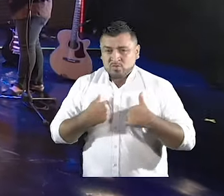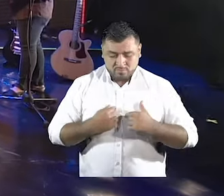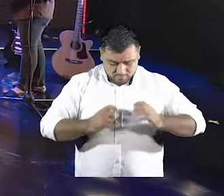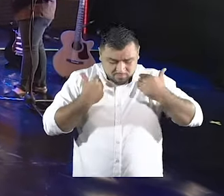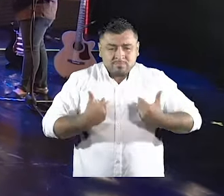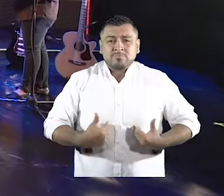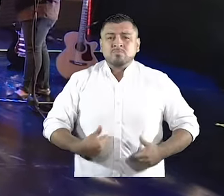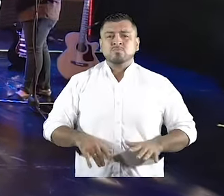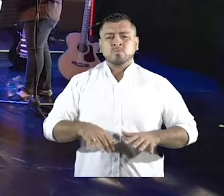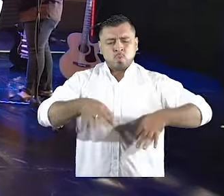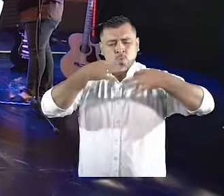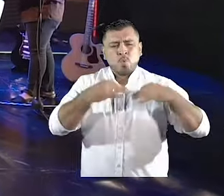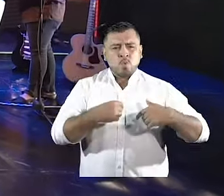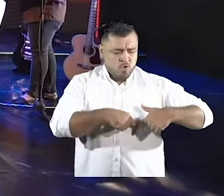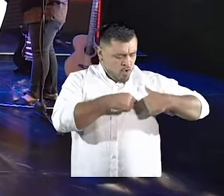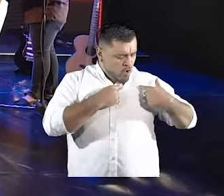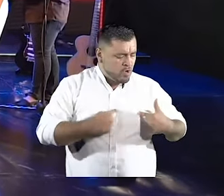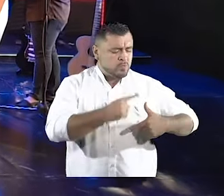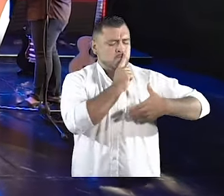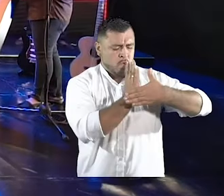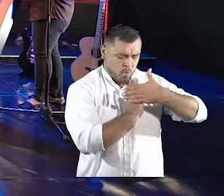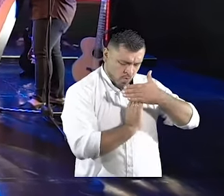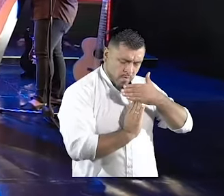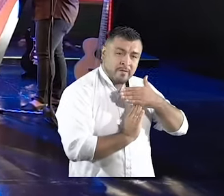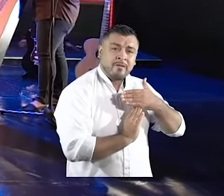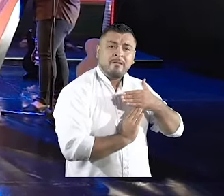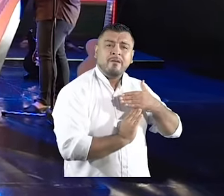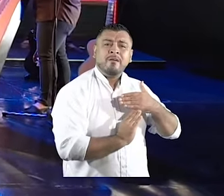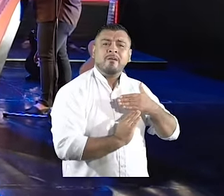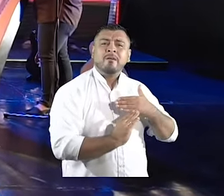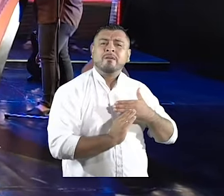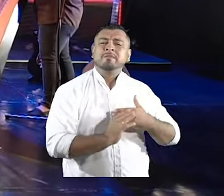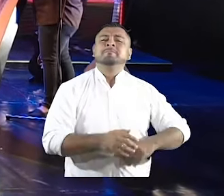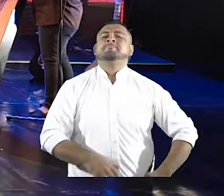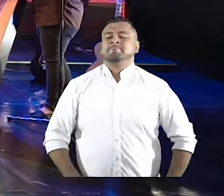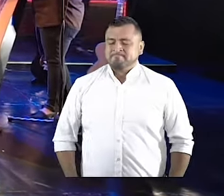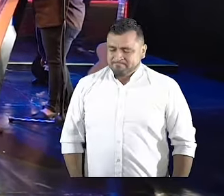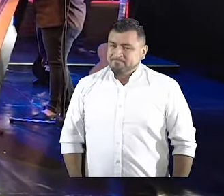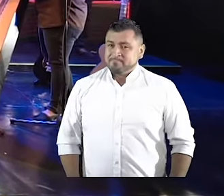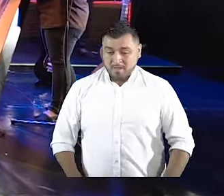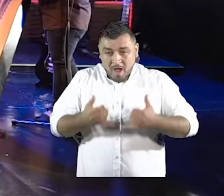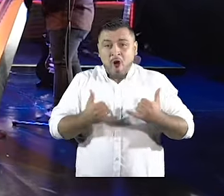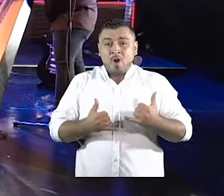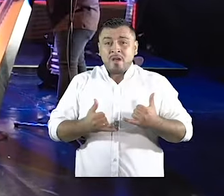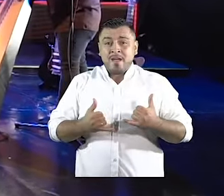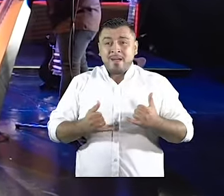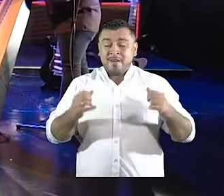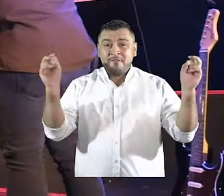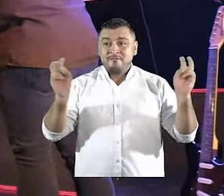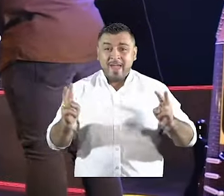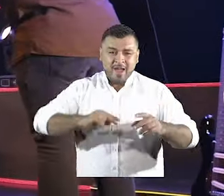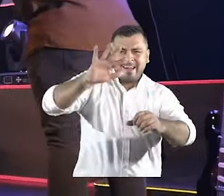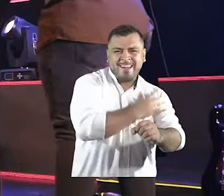Yo soy un hombre humilde de corazón y en este